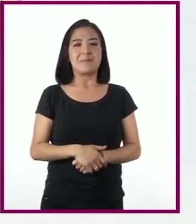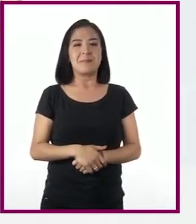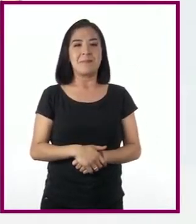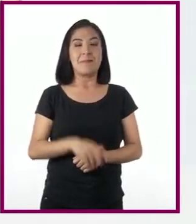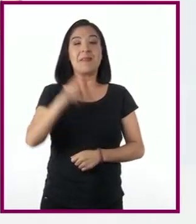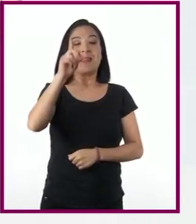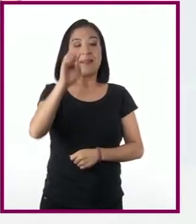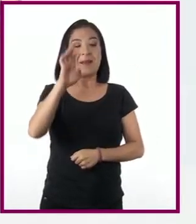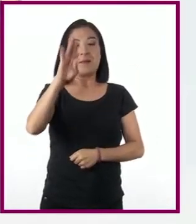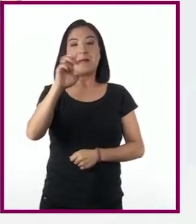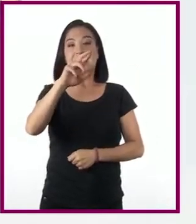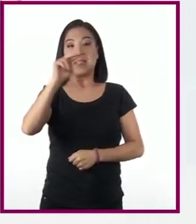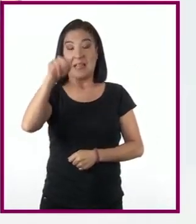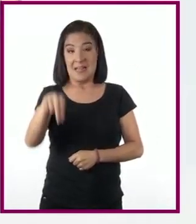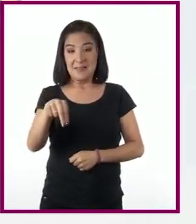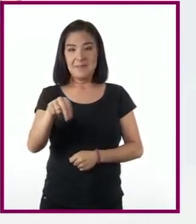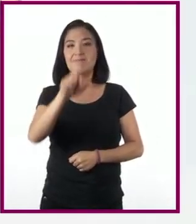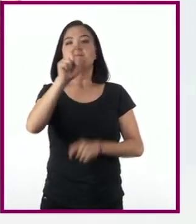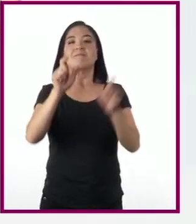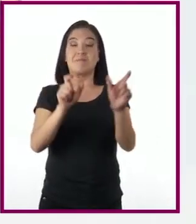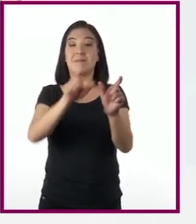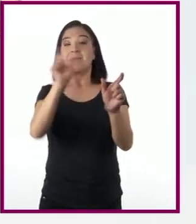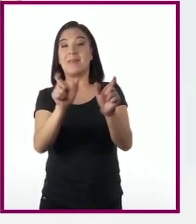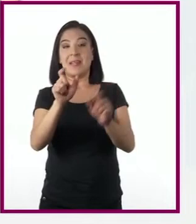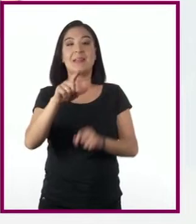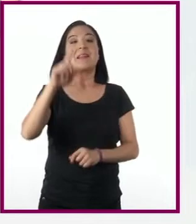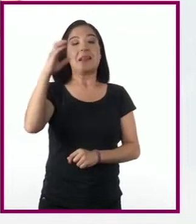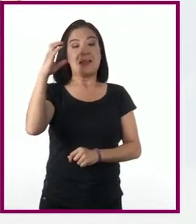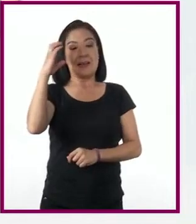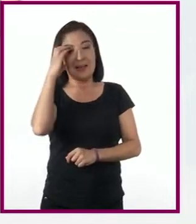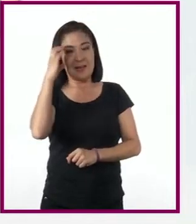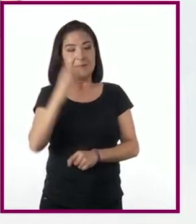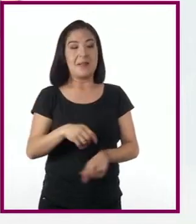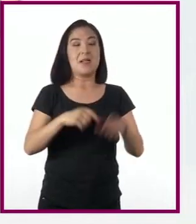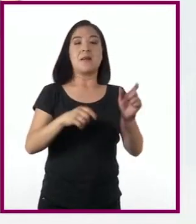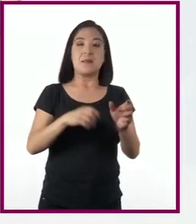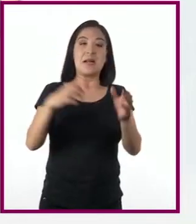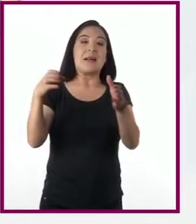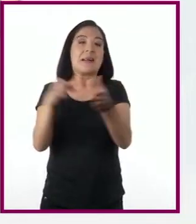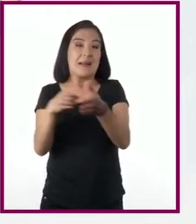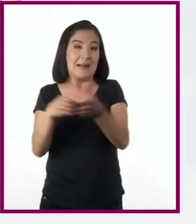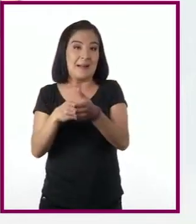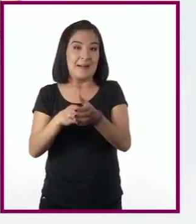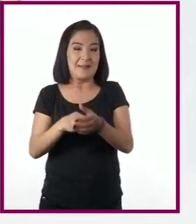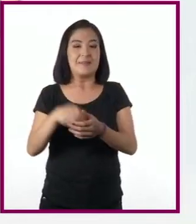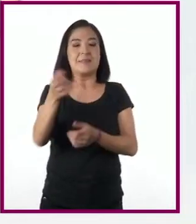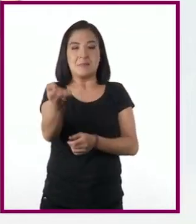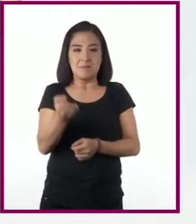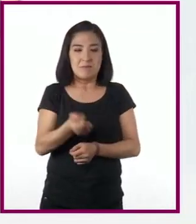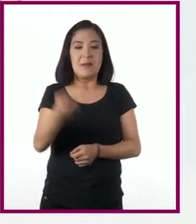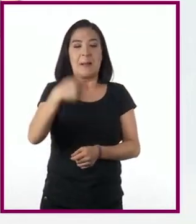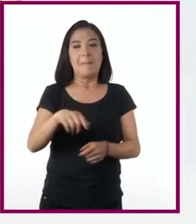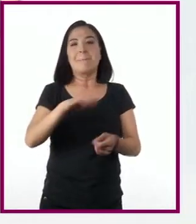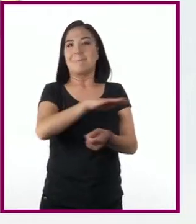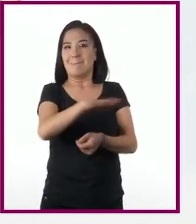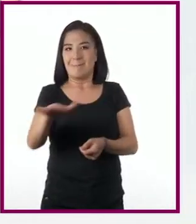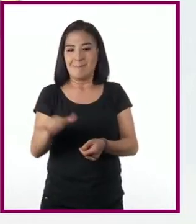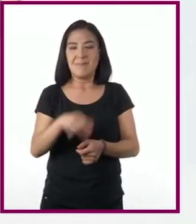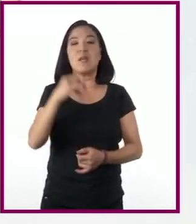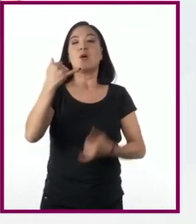Deberán la cama, los cajones, el piso, los juguetes.